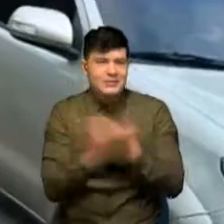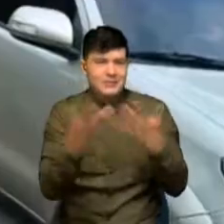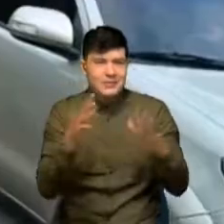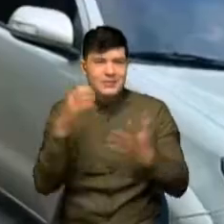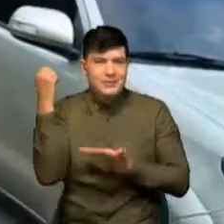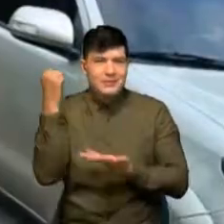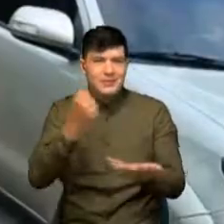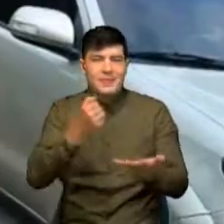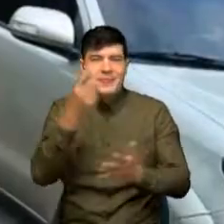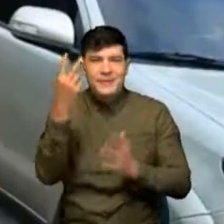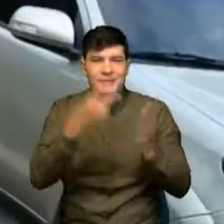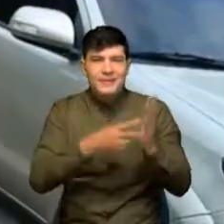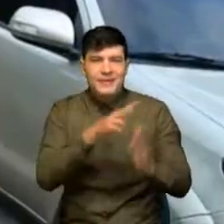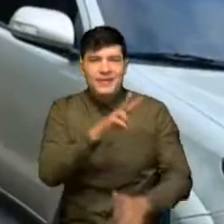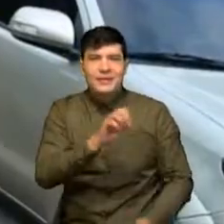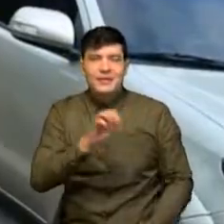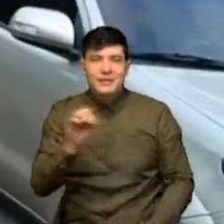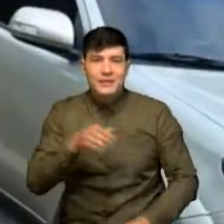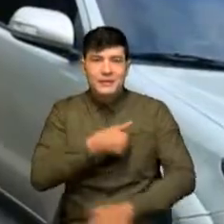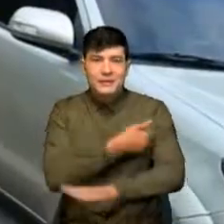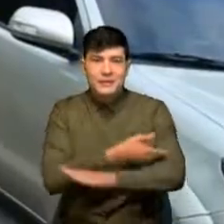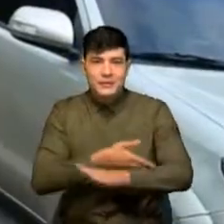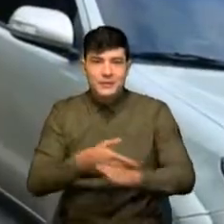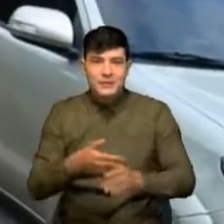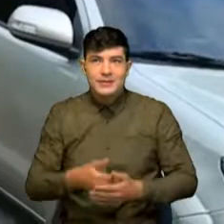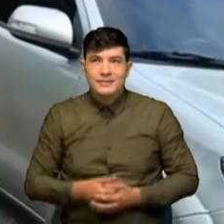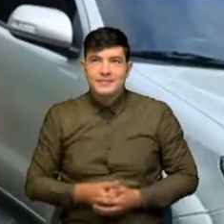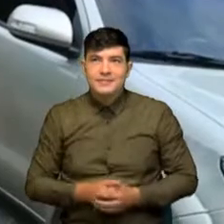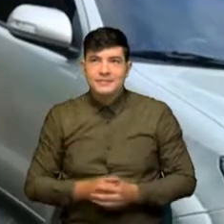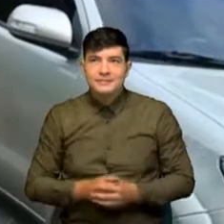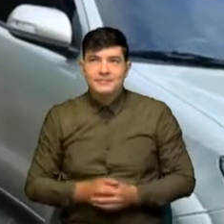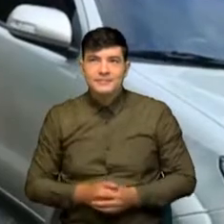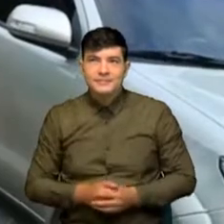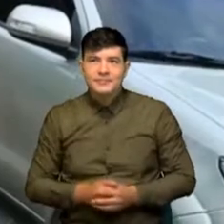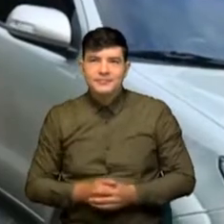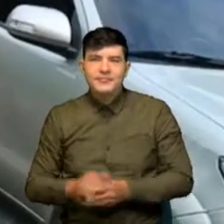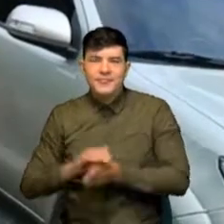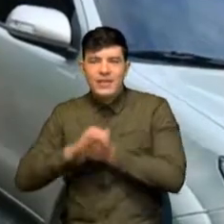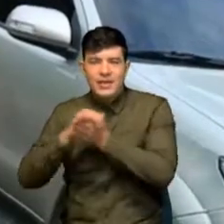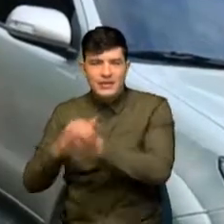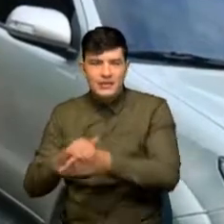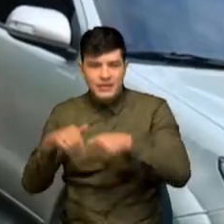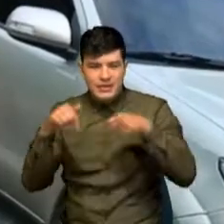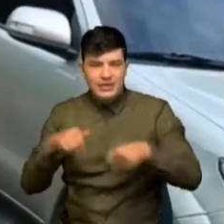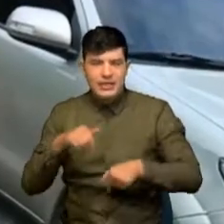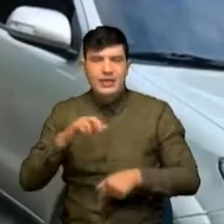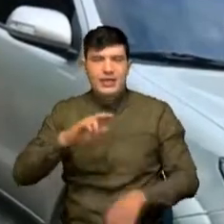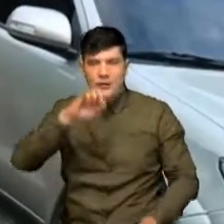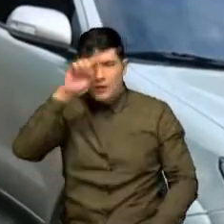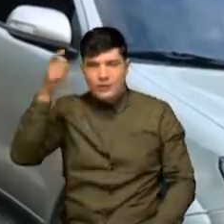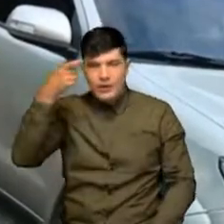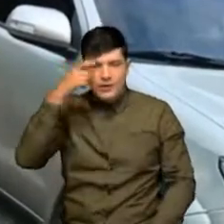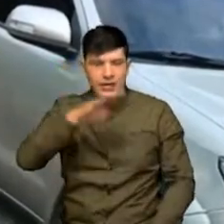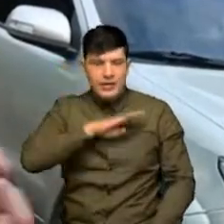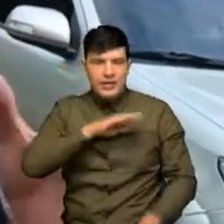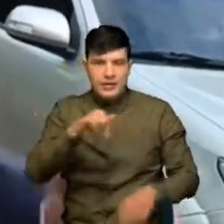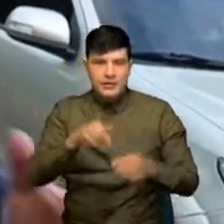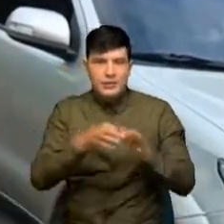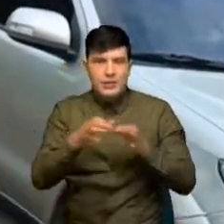de pesos, los recursos de inversión que son totalmente pues gestionados por este gobierno con el gobierno nacional,